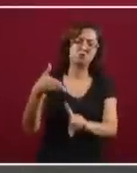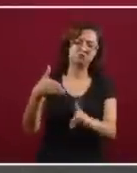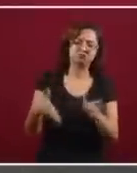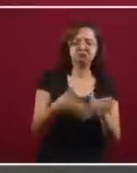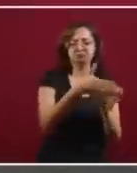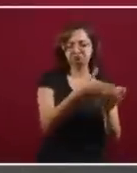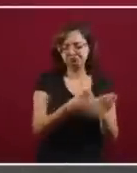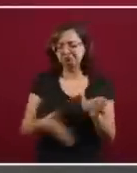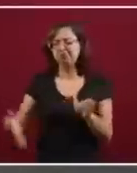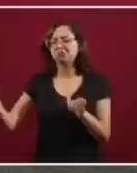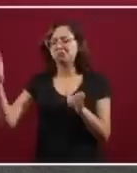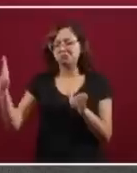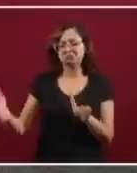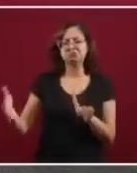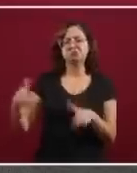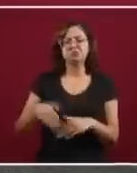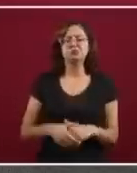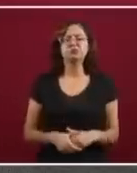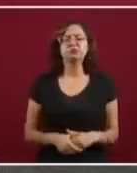un tiempo